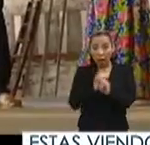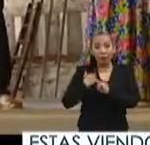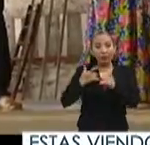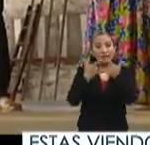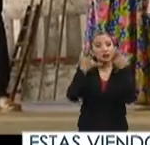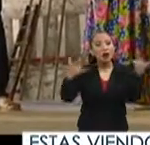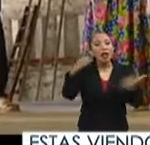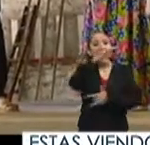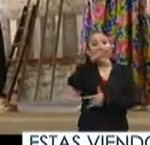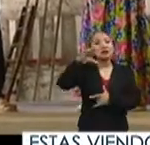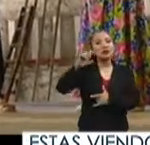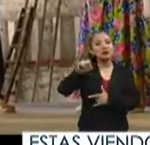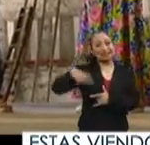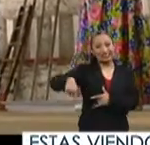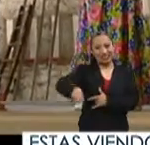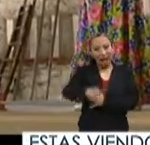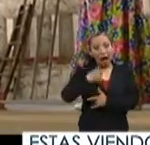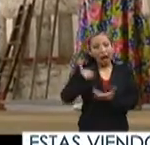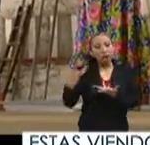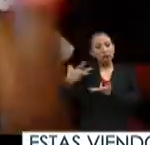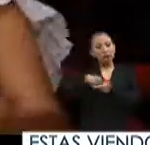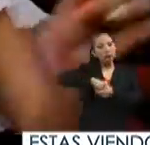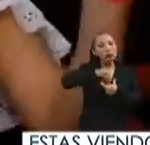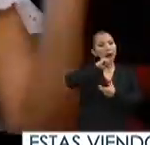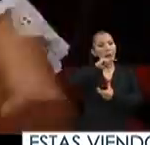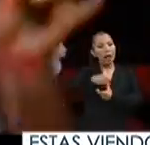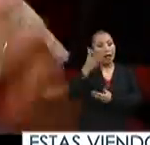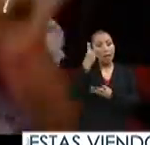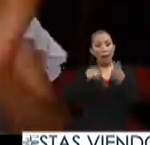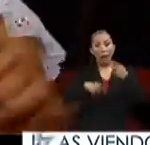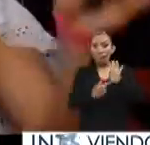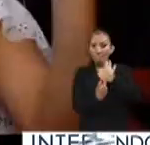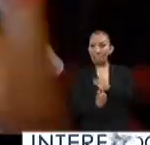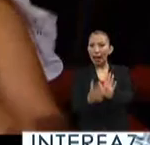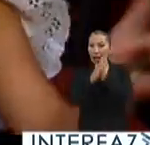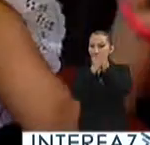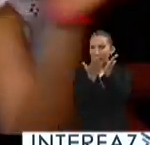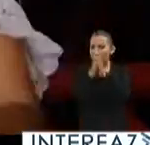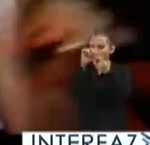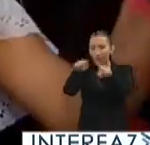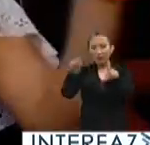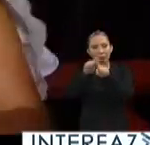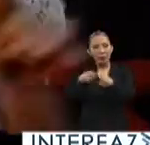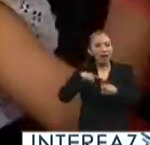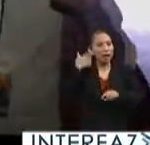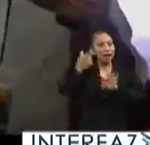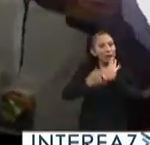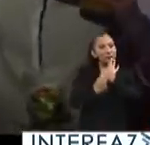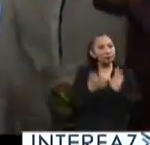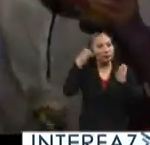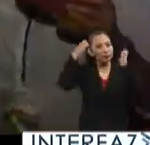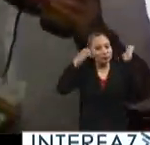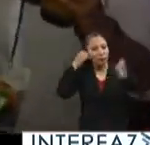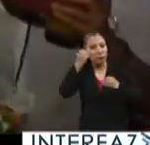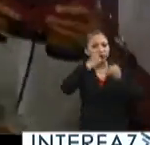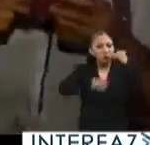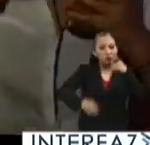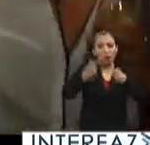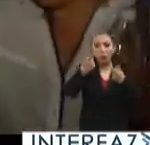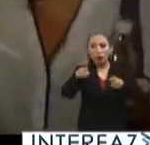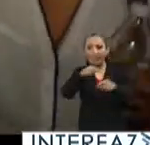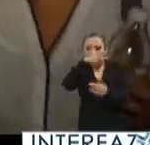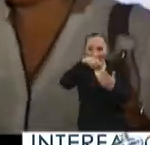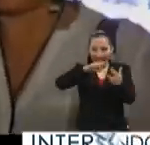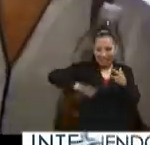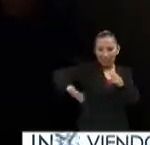de Historia y Ciencias Sociales incluyó además la presentación de libros, muestras gastronómicas, música